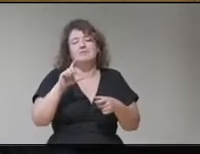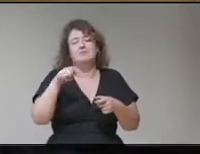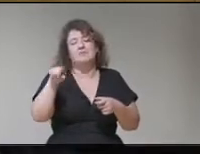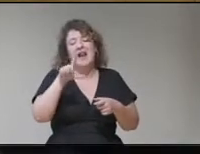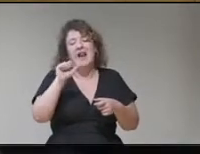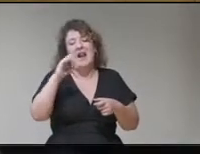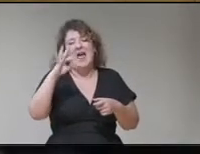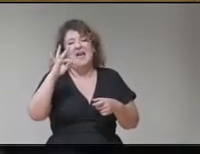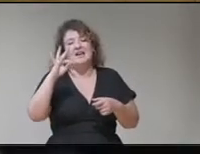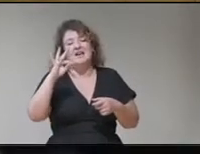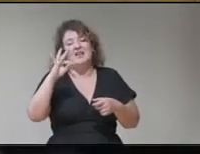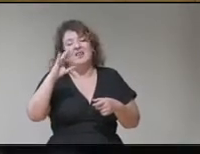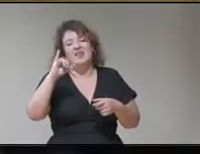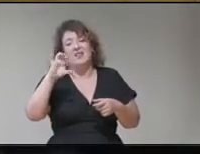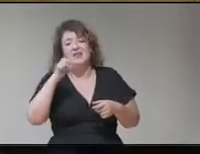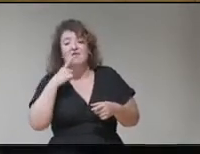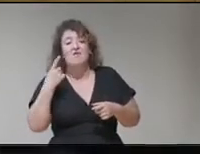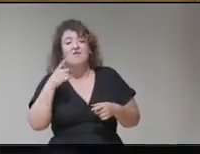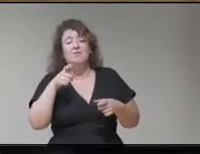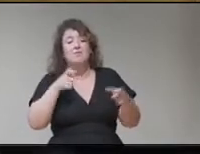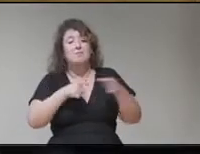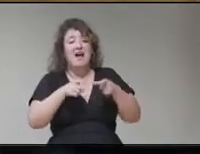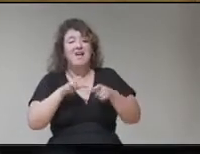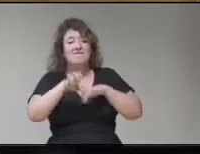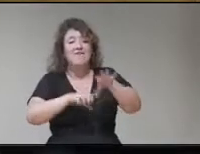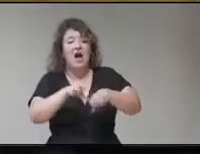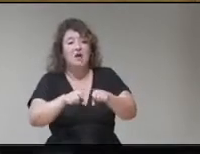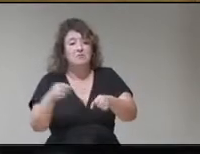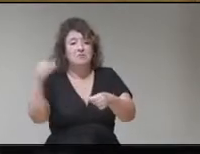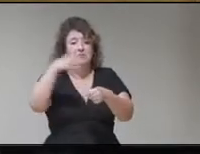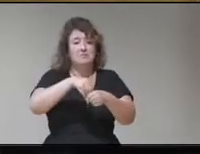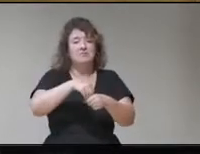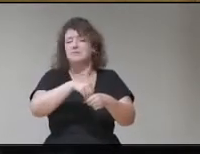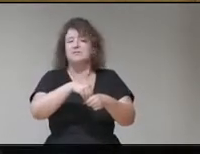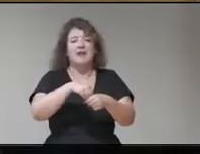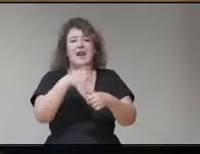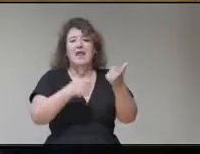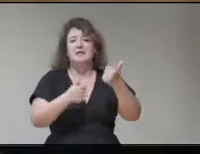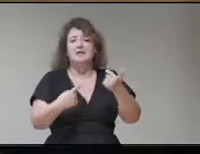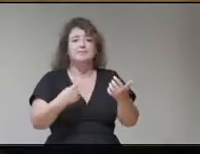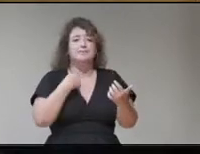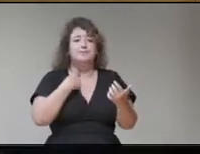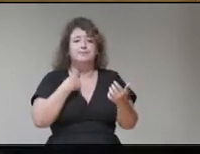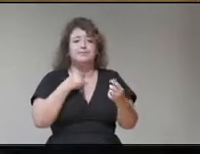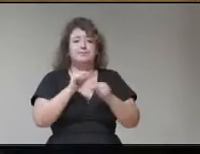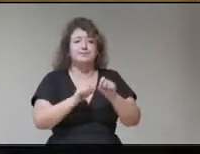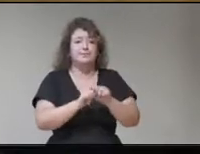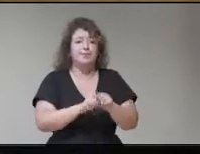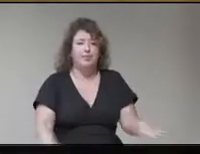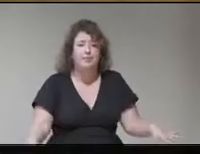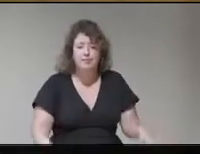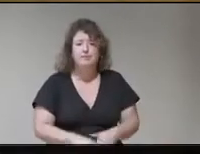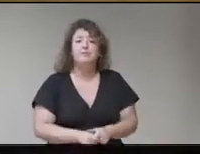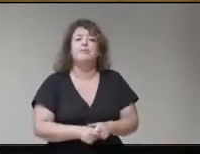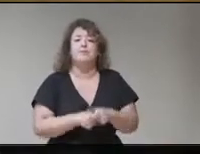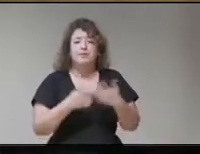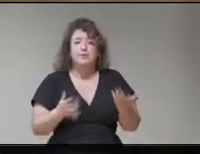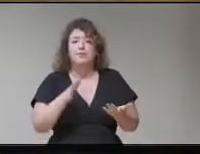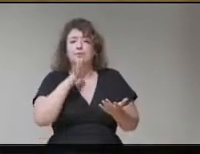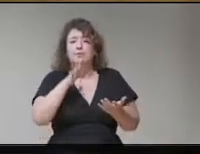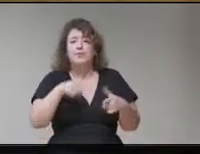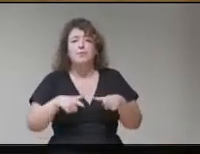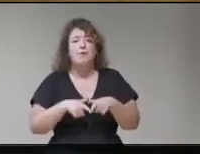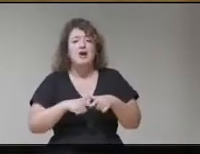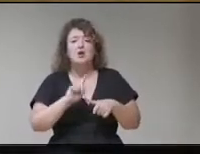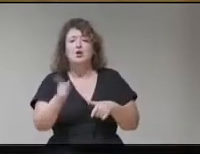cuando entra un bacteriófago que afecta al Lactococcus lactis, perdiste la leche, perdiste toda la materia prima. Bueno, pues ¿por qué en vagina no ocurre